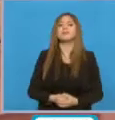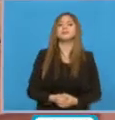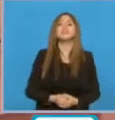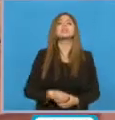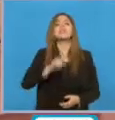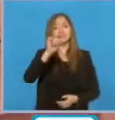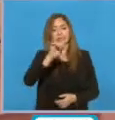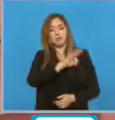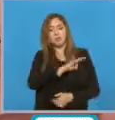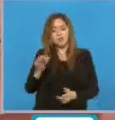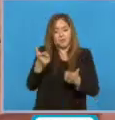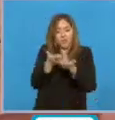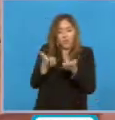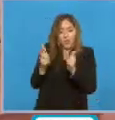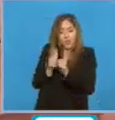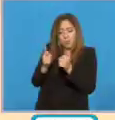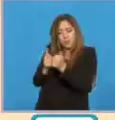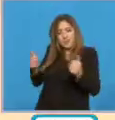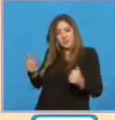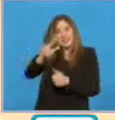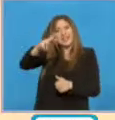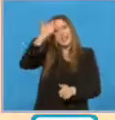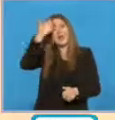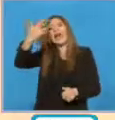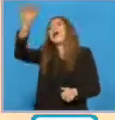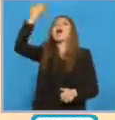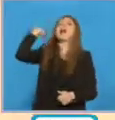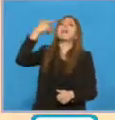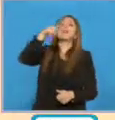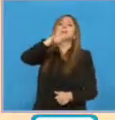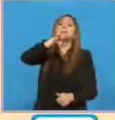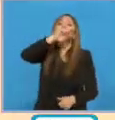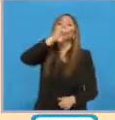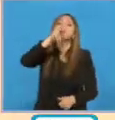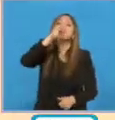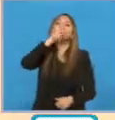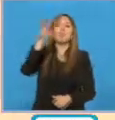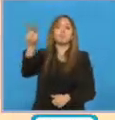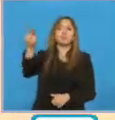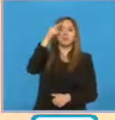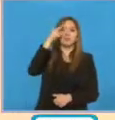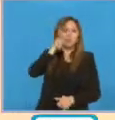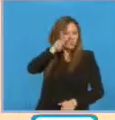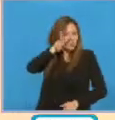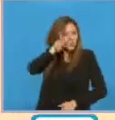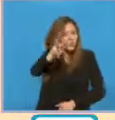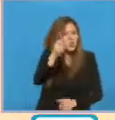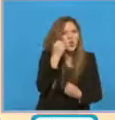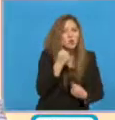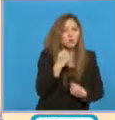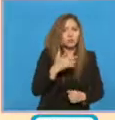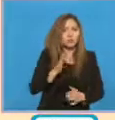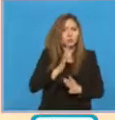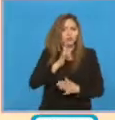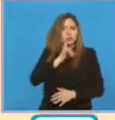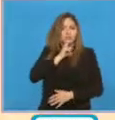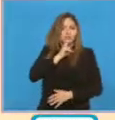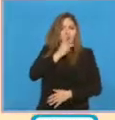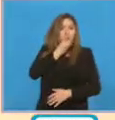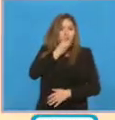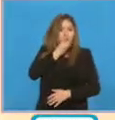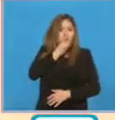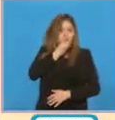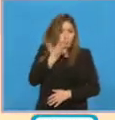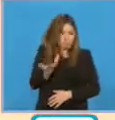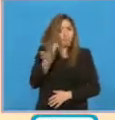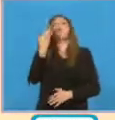de que con la mirada nos corregían. ¿no? Yo me acuerdo, yo a la fecha. Es una Ay. ceja, ya. Mi Una pobre ceja madre, suficiente. por más que me volteaba a ver. Pues ahora lo puedes